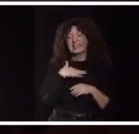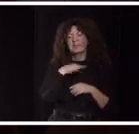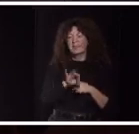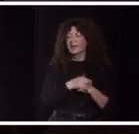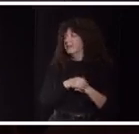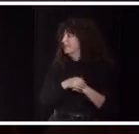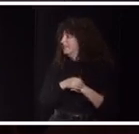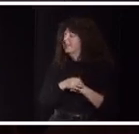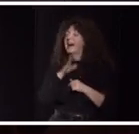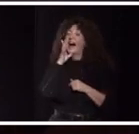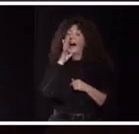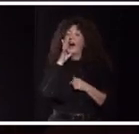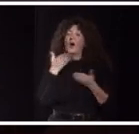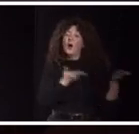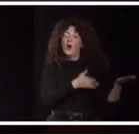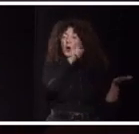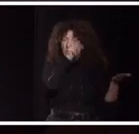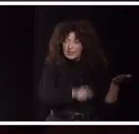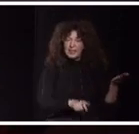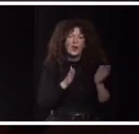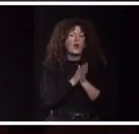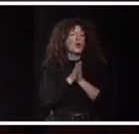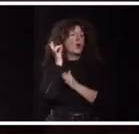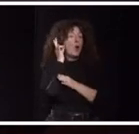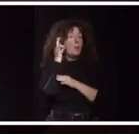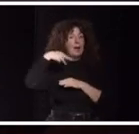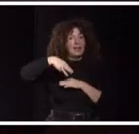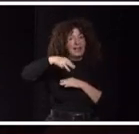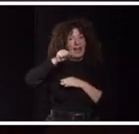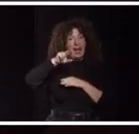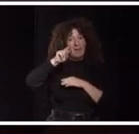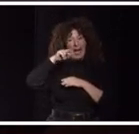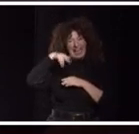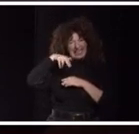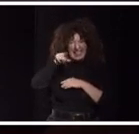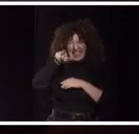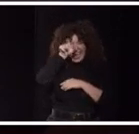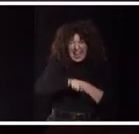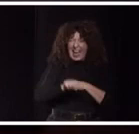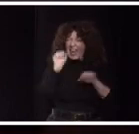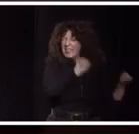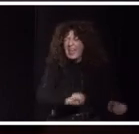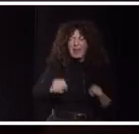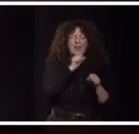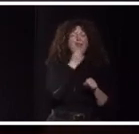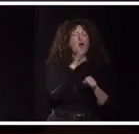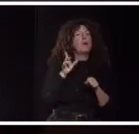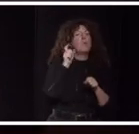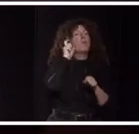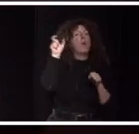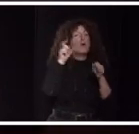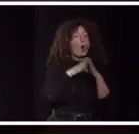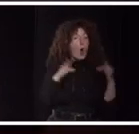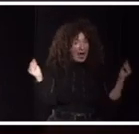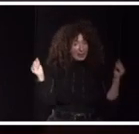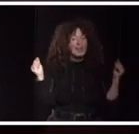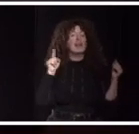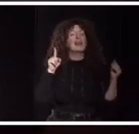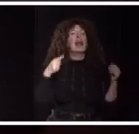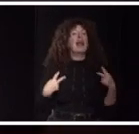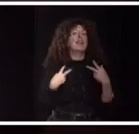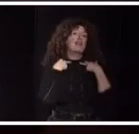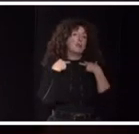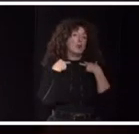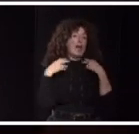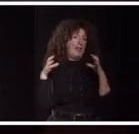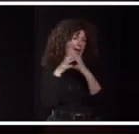Y os dejo con nuestra compañera Martina, que defiende mejor que nadie al pueblo andaluz, nuestra diputada por Granada,